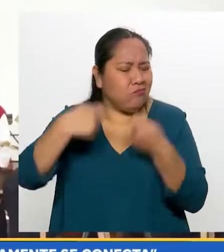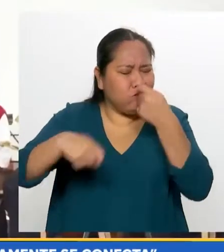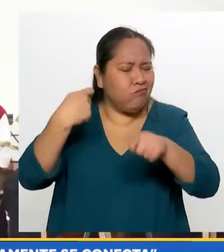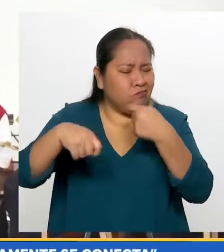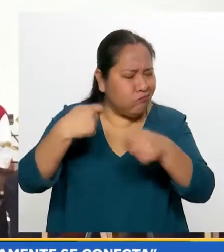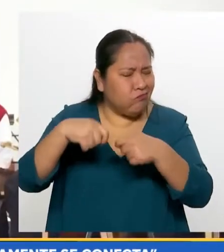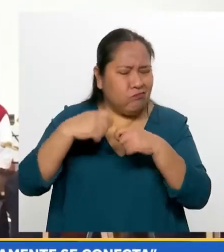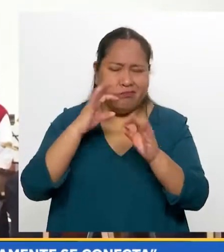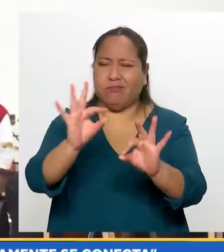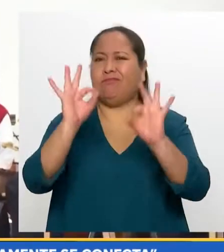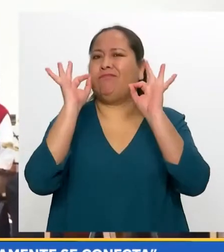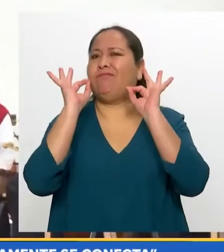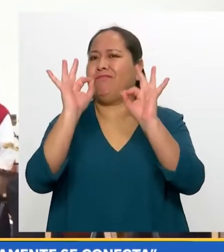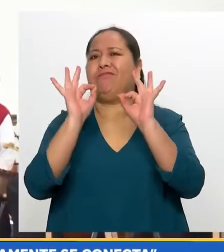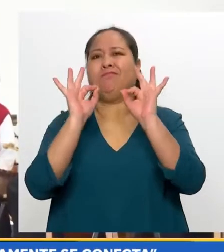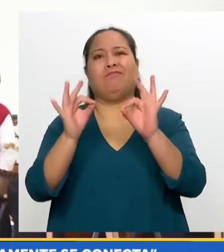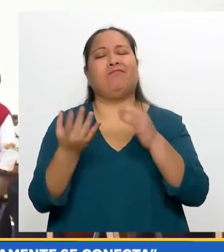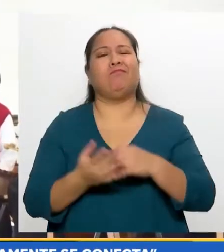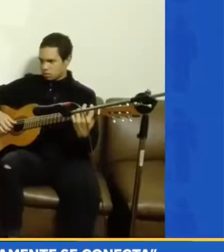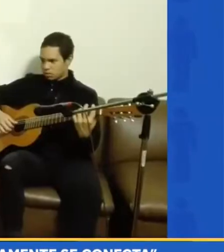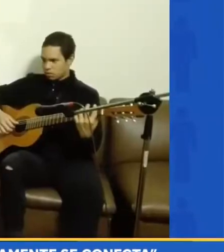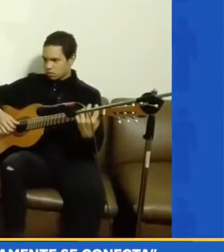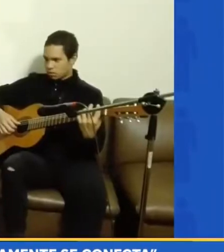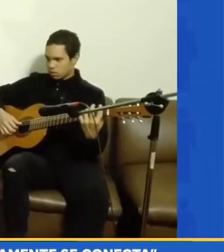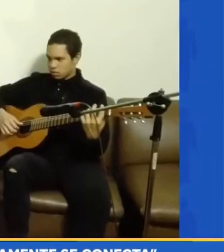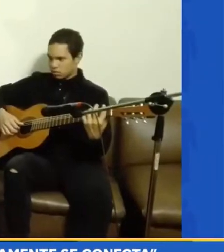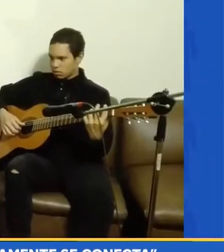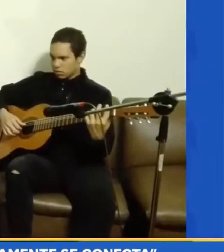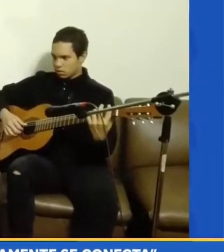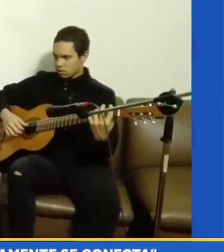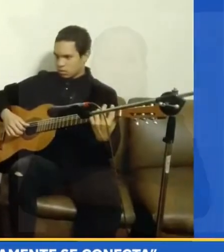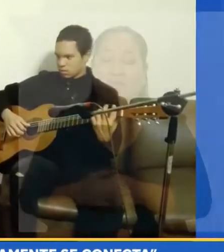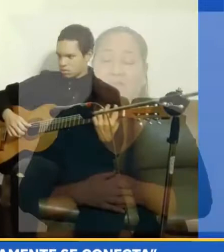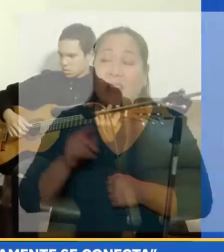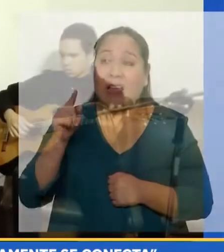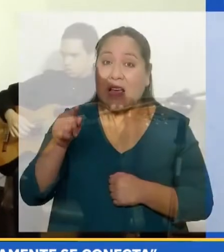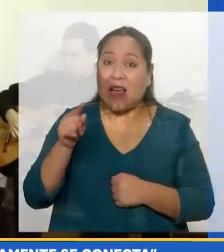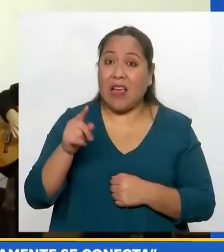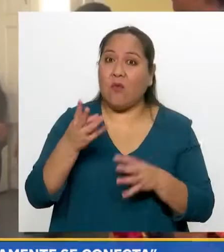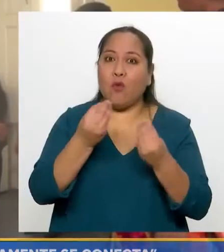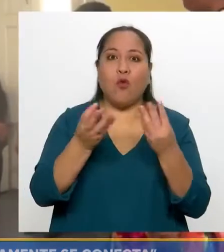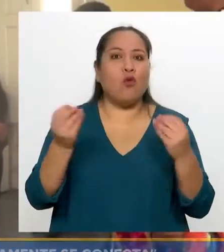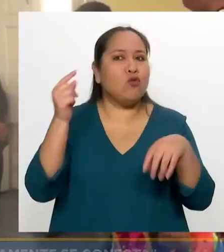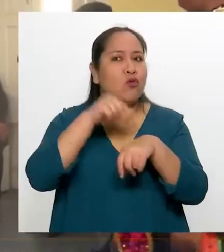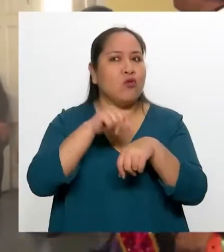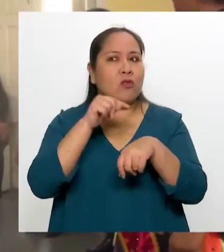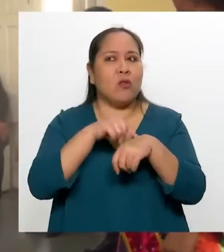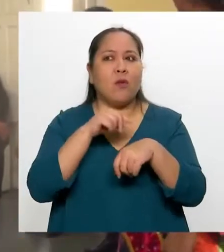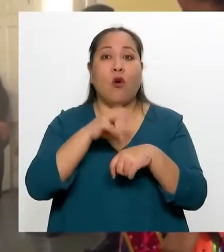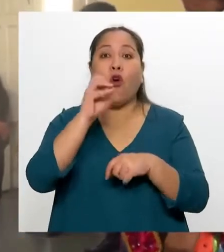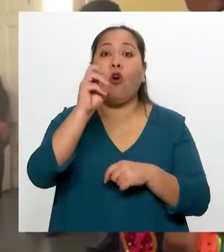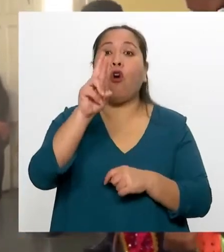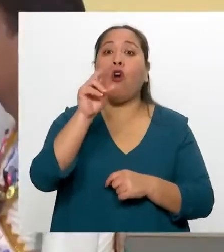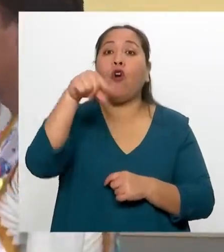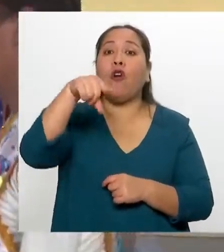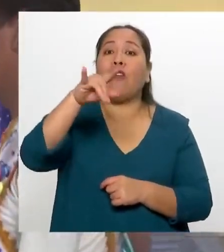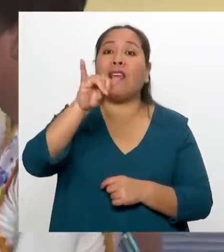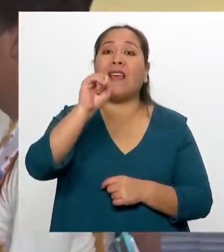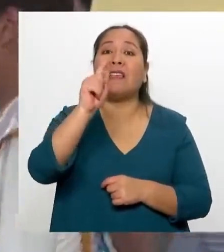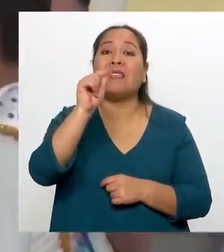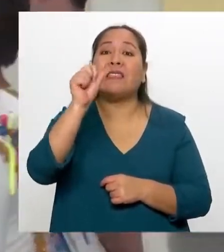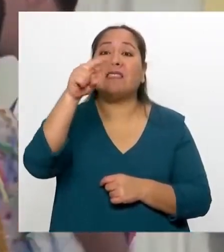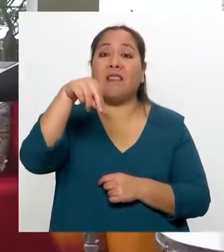es lo que tiene que hacer y lo ejecuta magistralmente. Estuvo bastante tiempo en orquestando, llegó